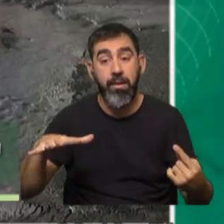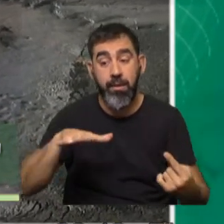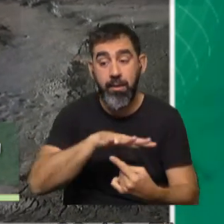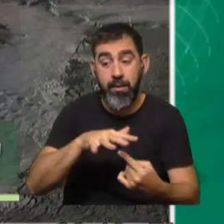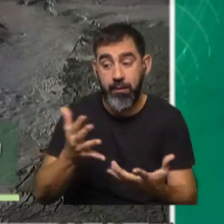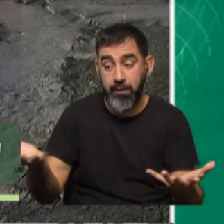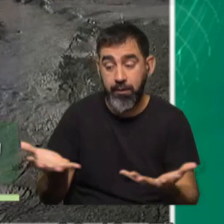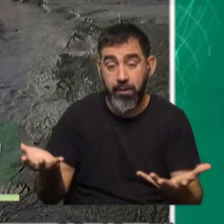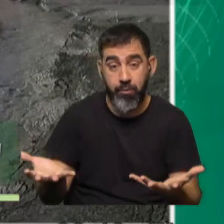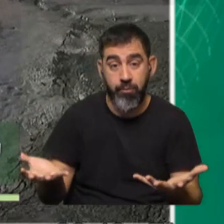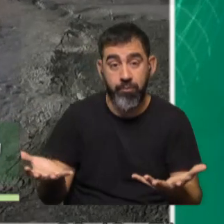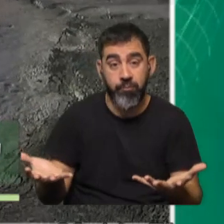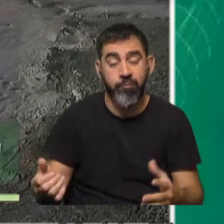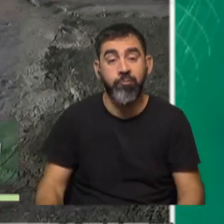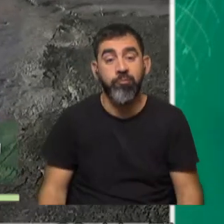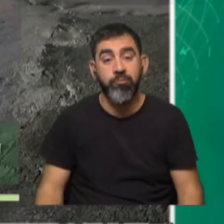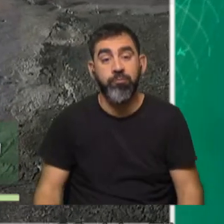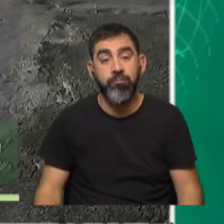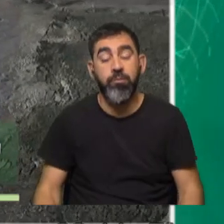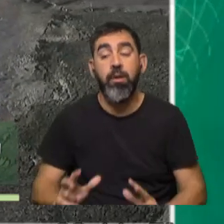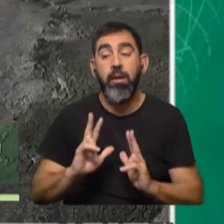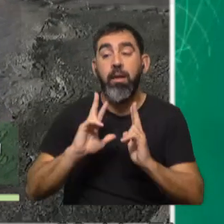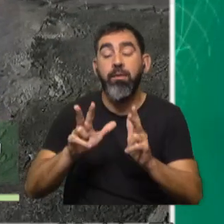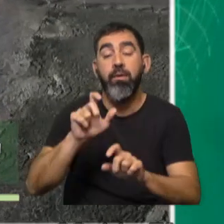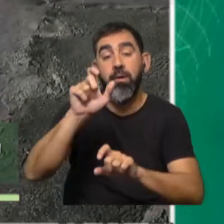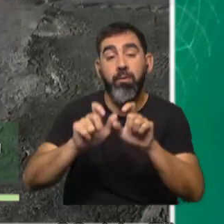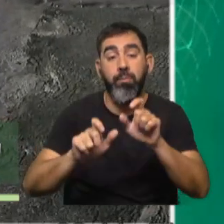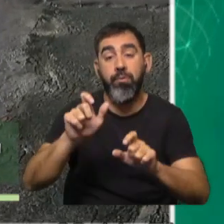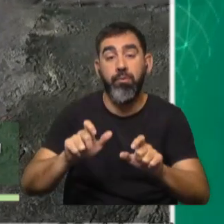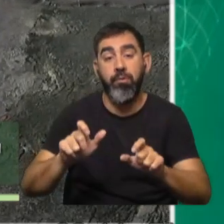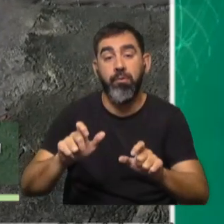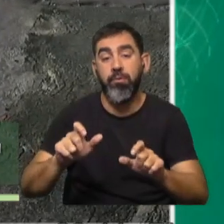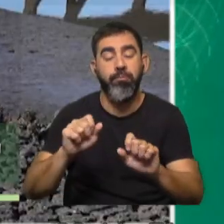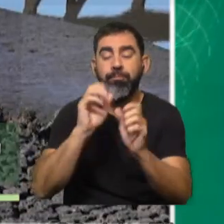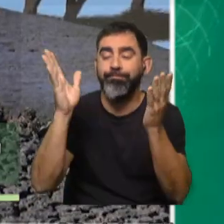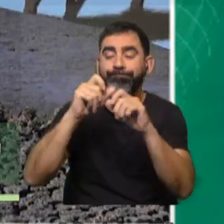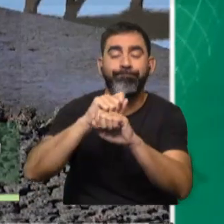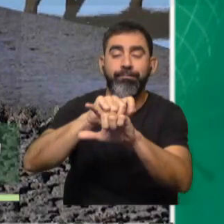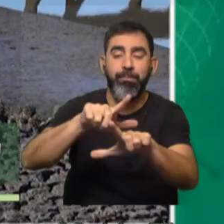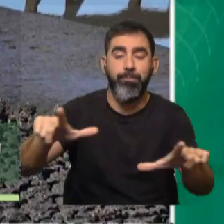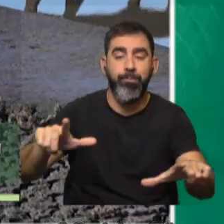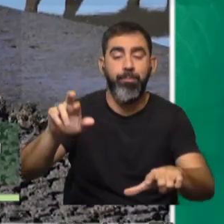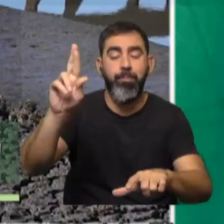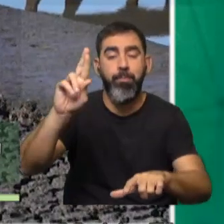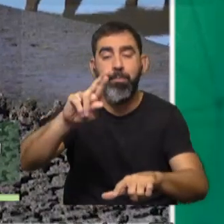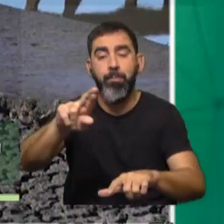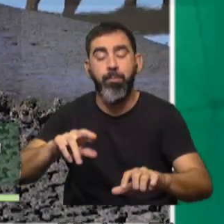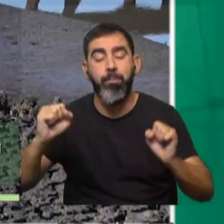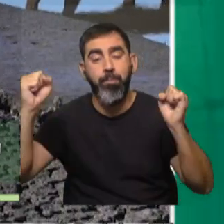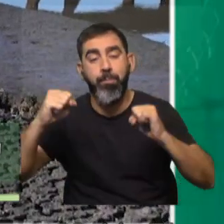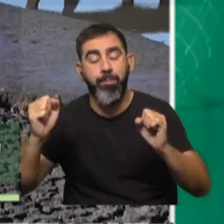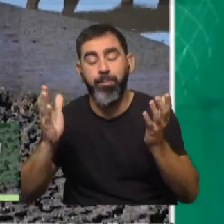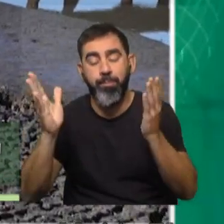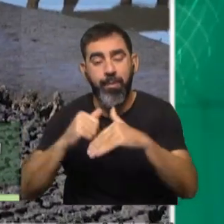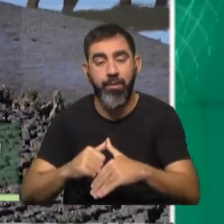ambiente y transmite a la población Es que no puedo limpiar la Cuenca de Santa Lucía estoy Atrapado